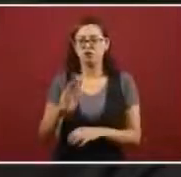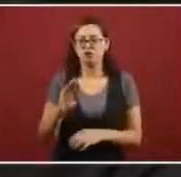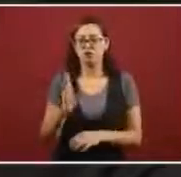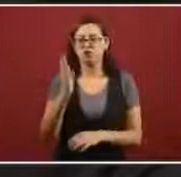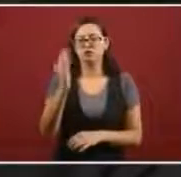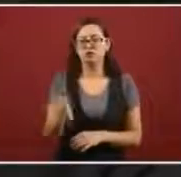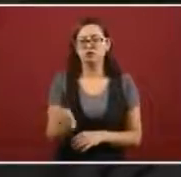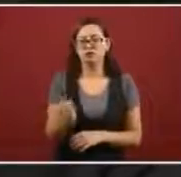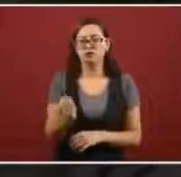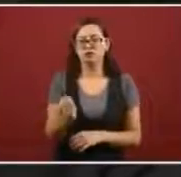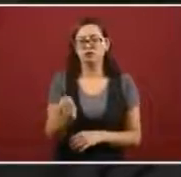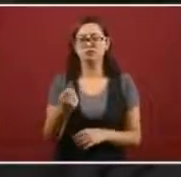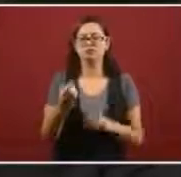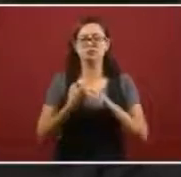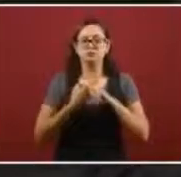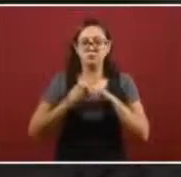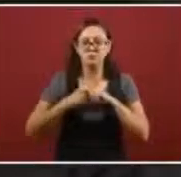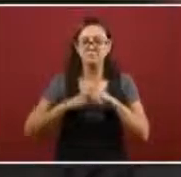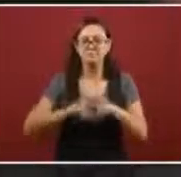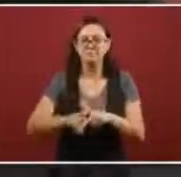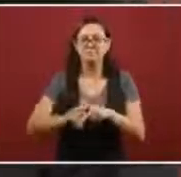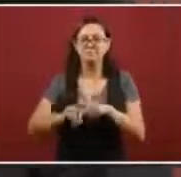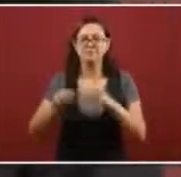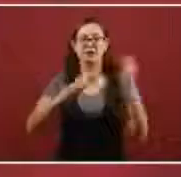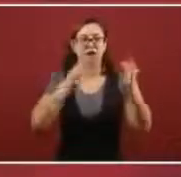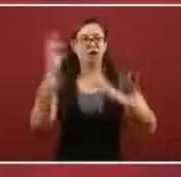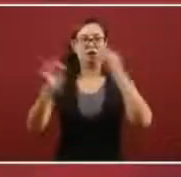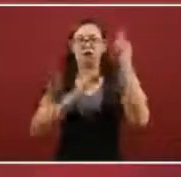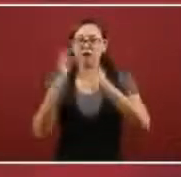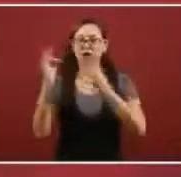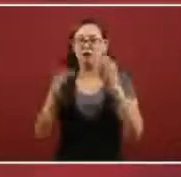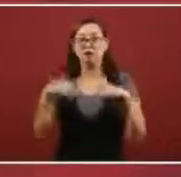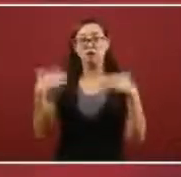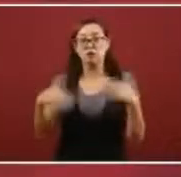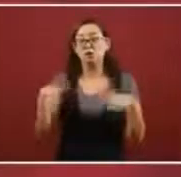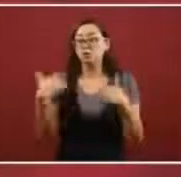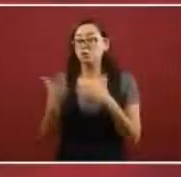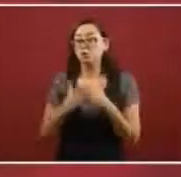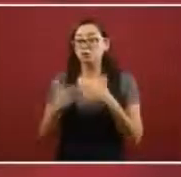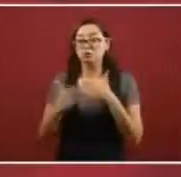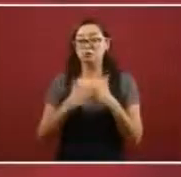1989. Empezaron a hablar de que nos íbamos a quedar sin luz